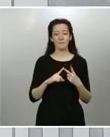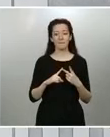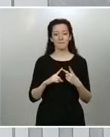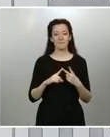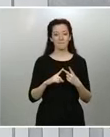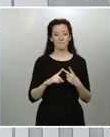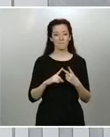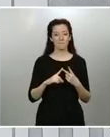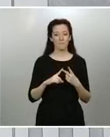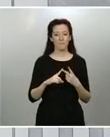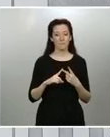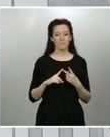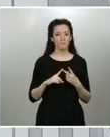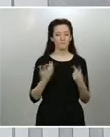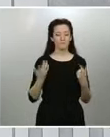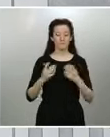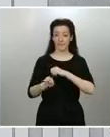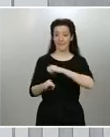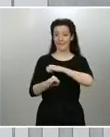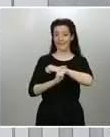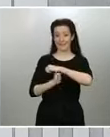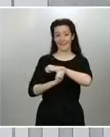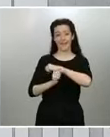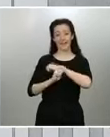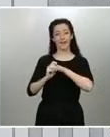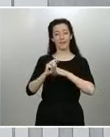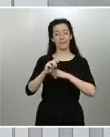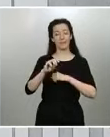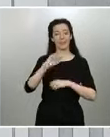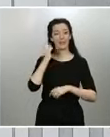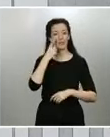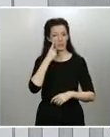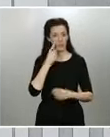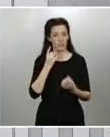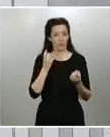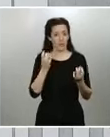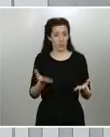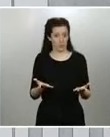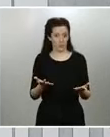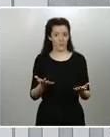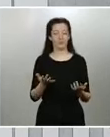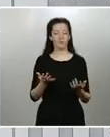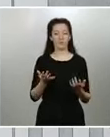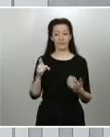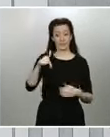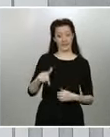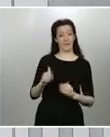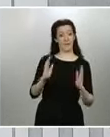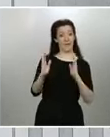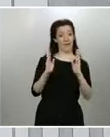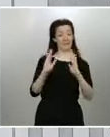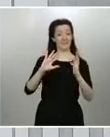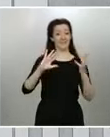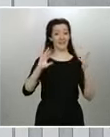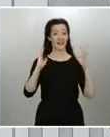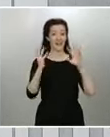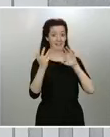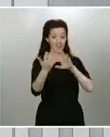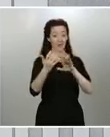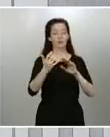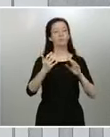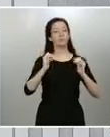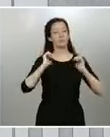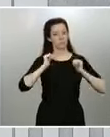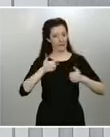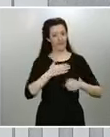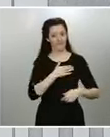nueva estrategia de diagnóstico precoz que vamos a poner en práctica en esta fase de transición hacia la nueva normalidad y que esta tarde